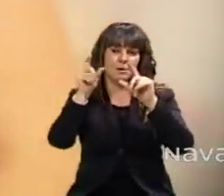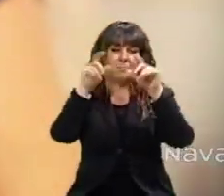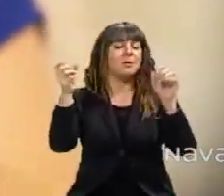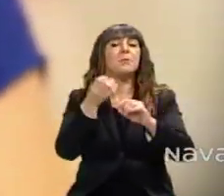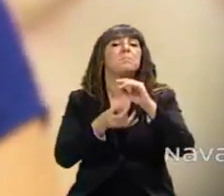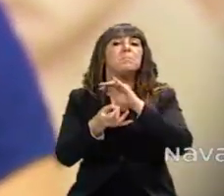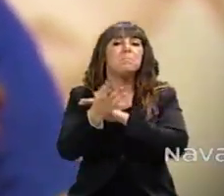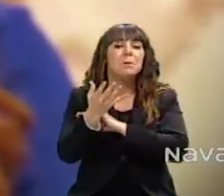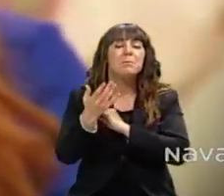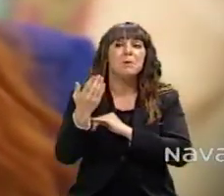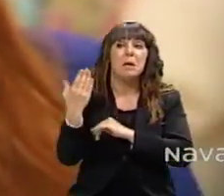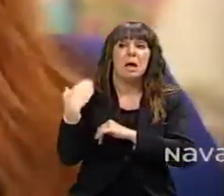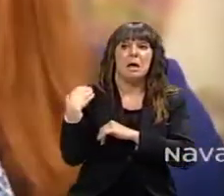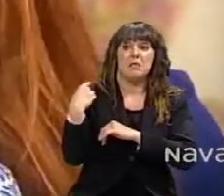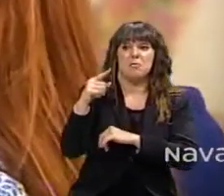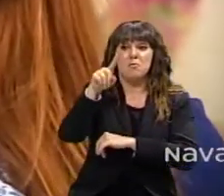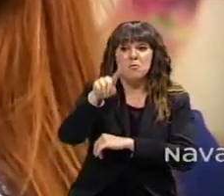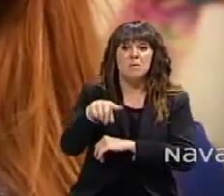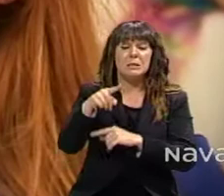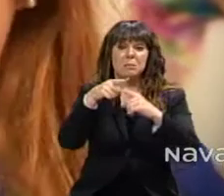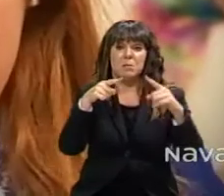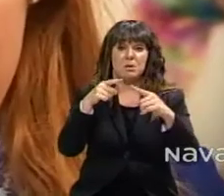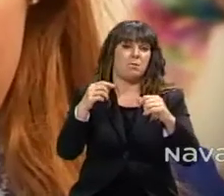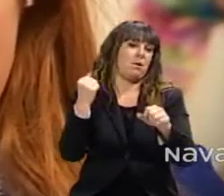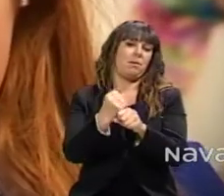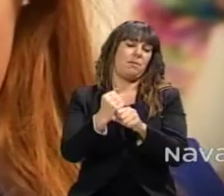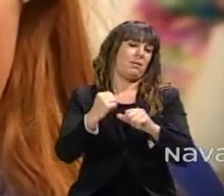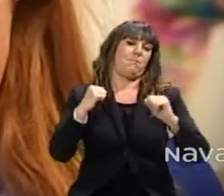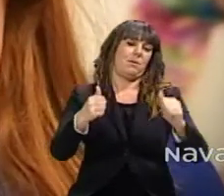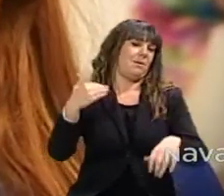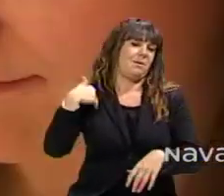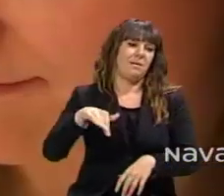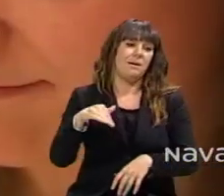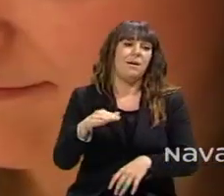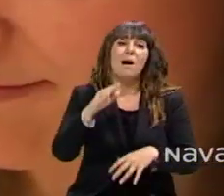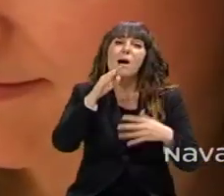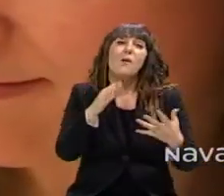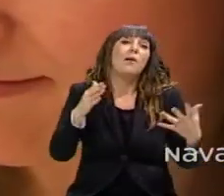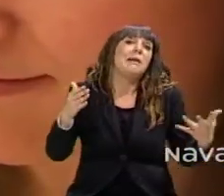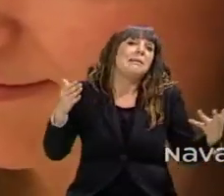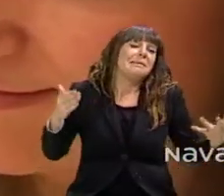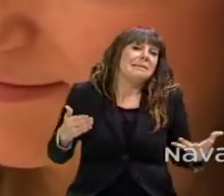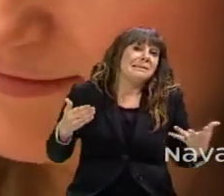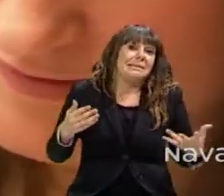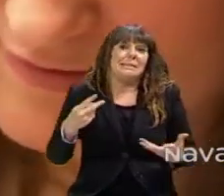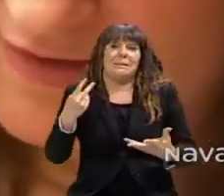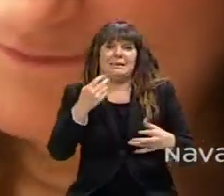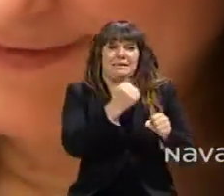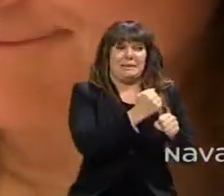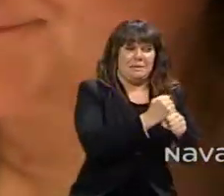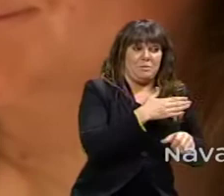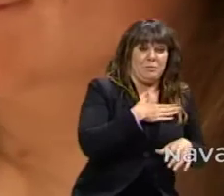el proceso y hace ya un mes y medio empecé a trabajar otra vez. Y bueno pues ahora intentando llevar las dos cosas